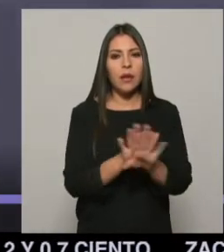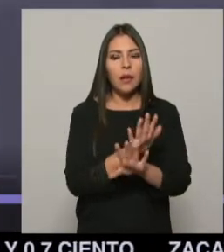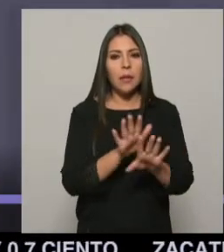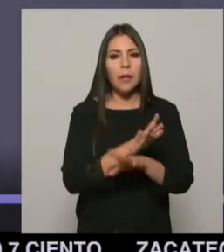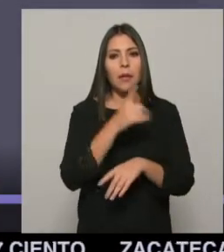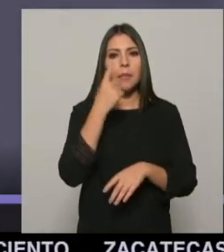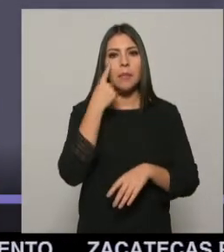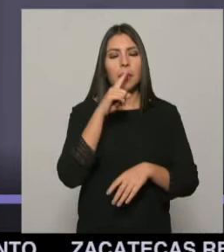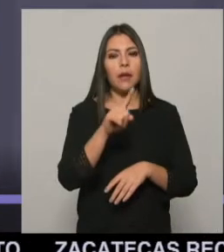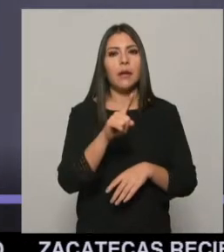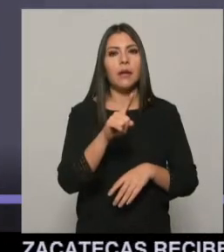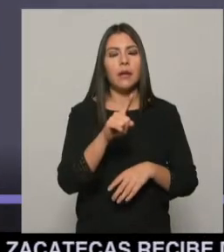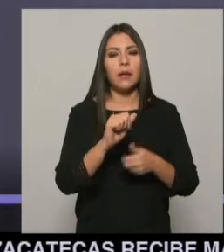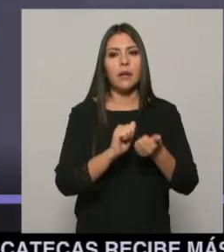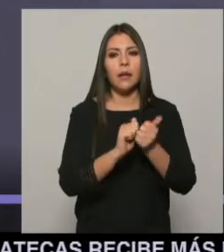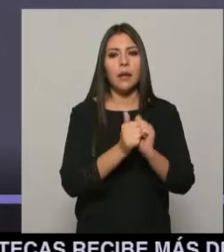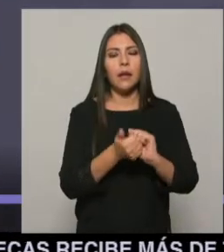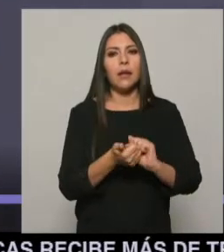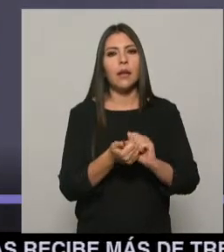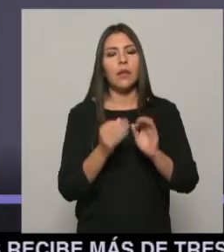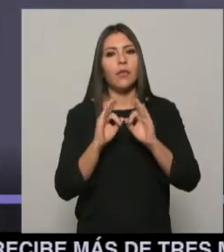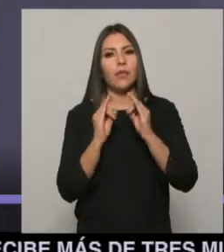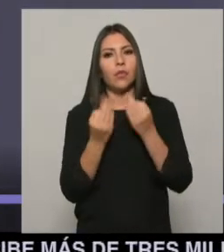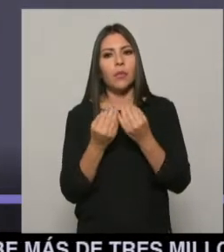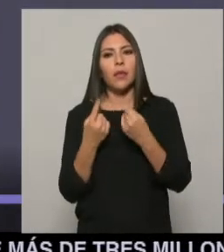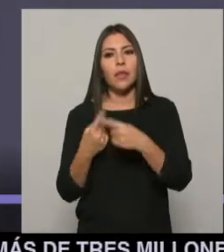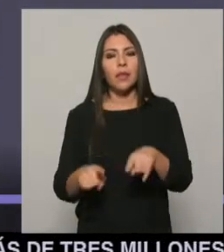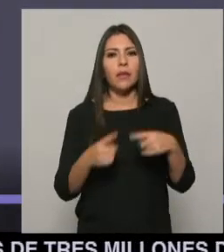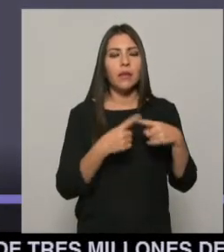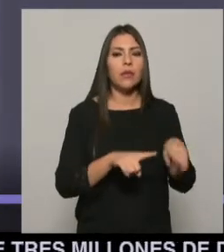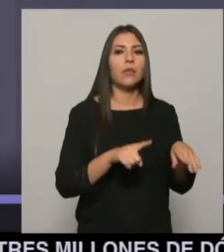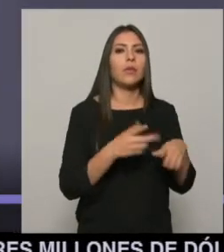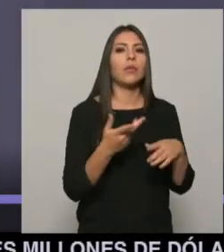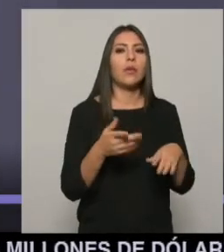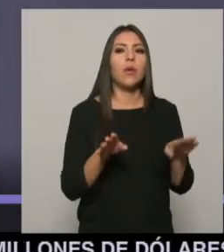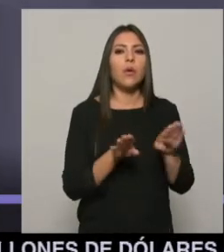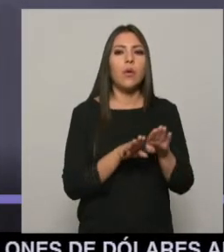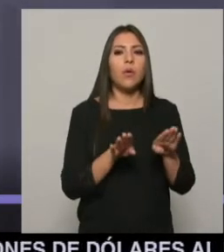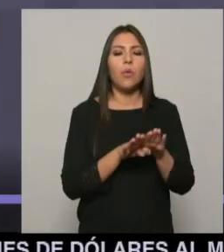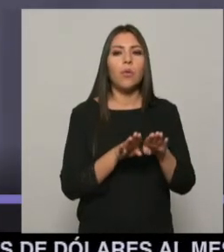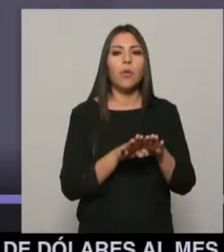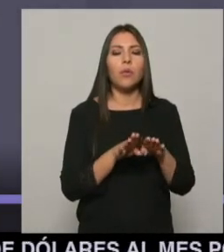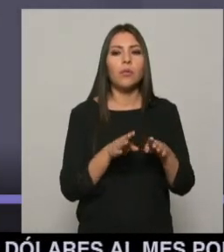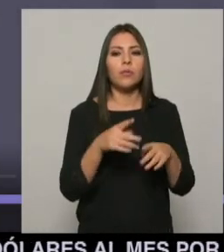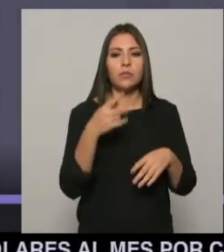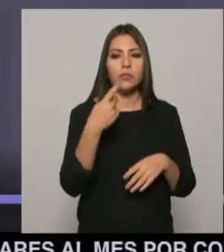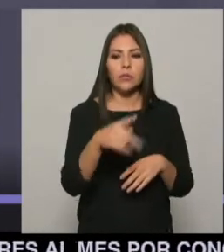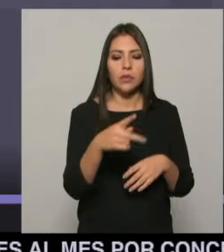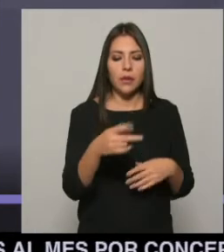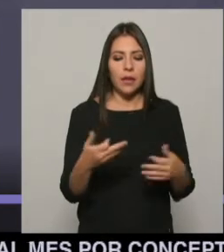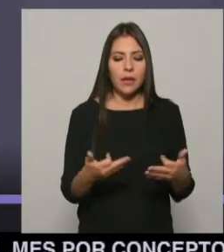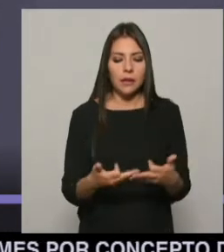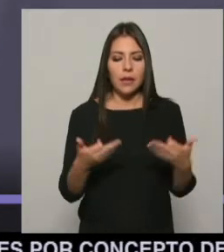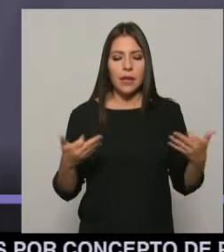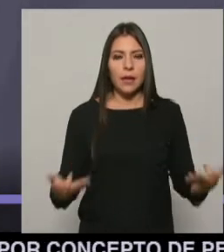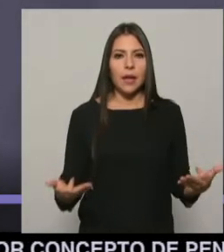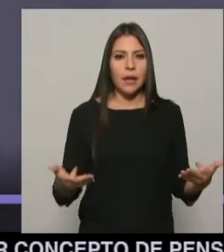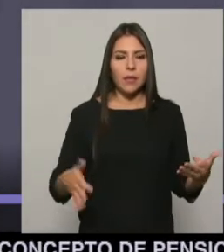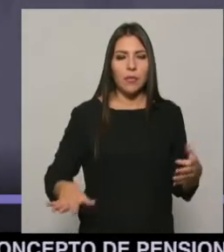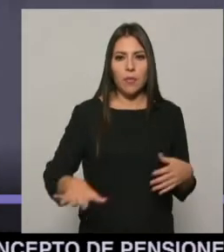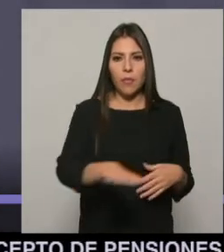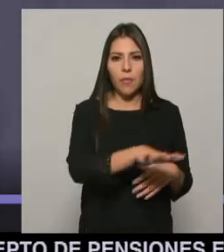poder generar condiciones distintas en materia de uso de suelo. Hoy en día la Ciudad de México